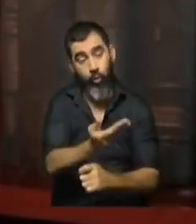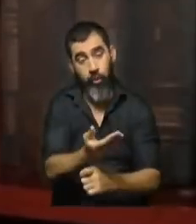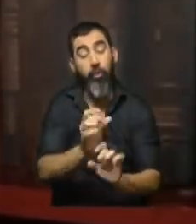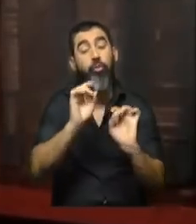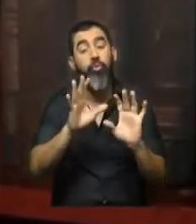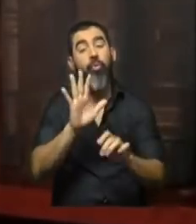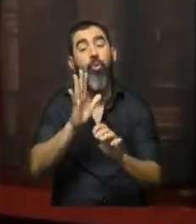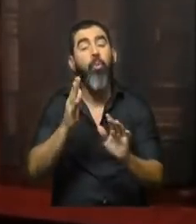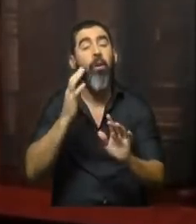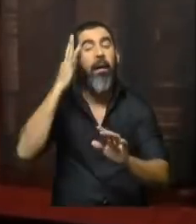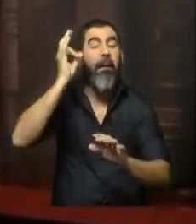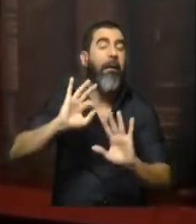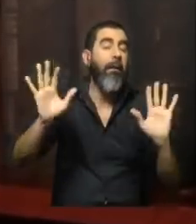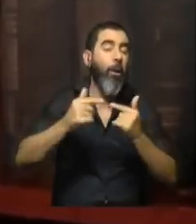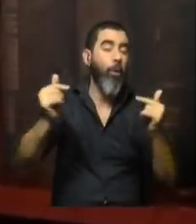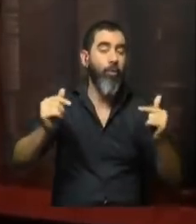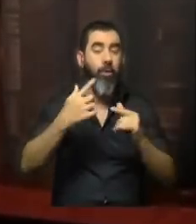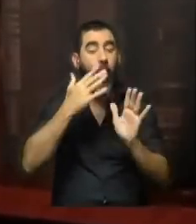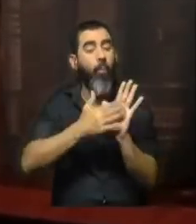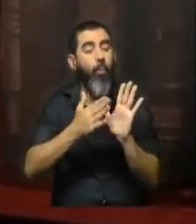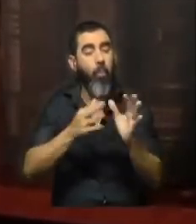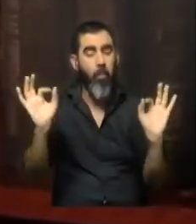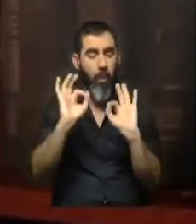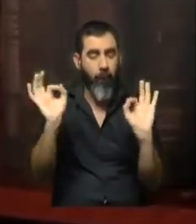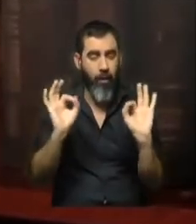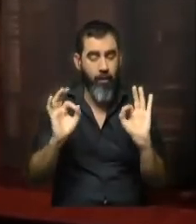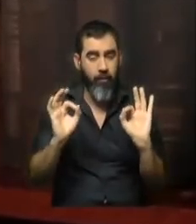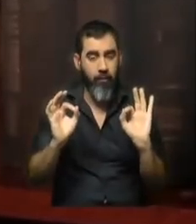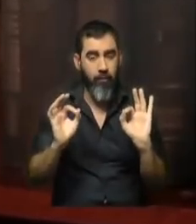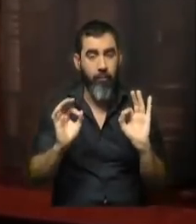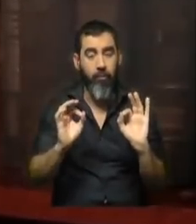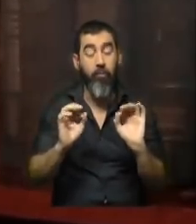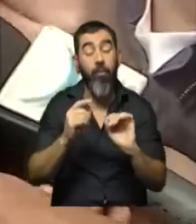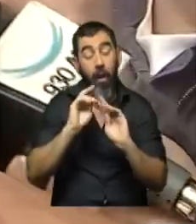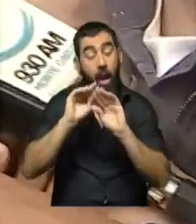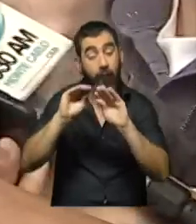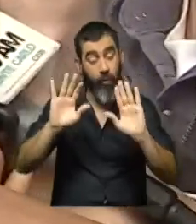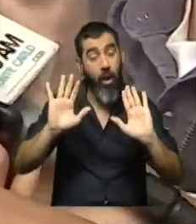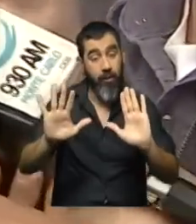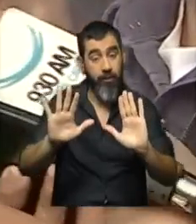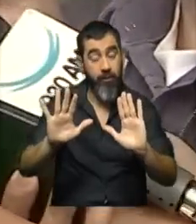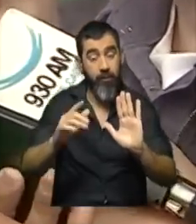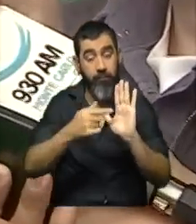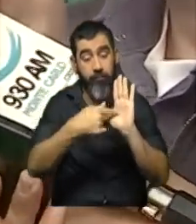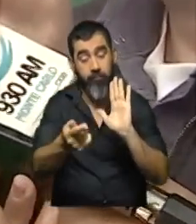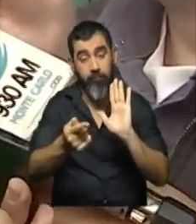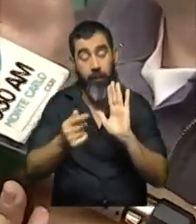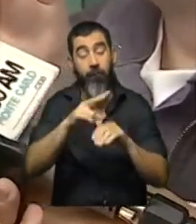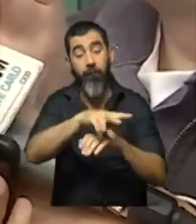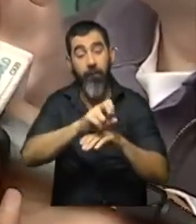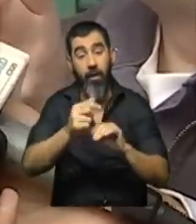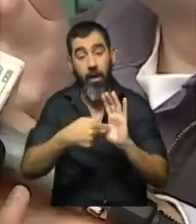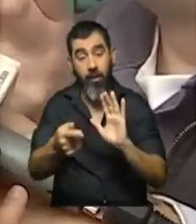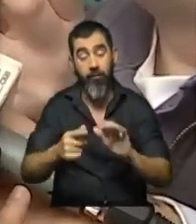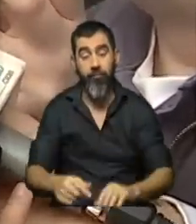simplemente con elementos de convicción y no con pruebas concretas, como advirtió el dictamen del fiscal